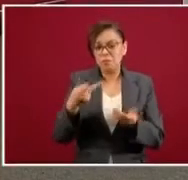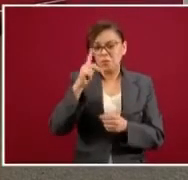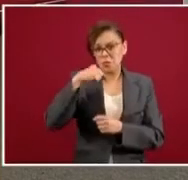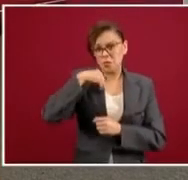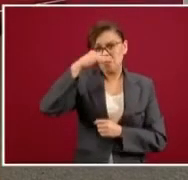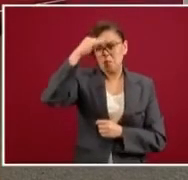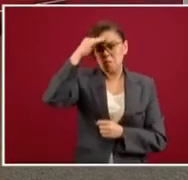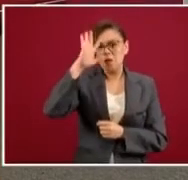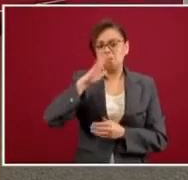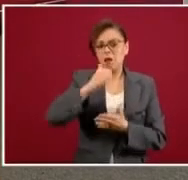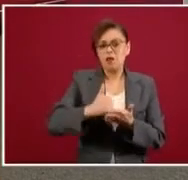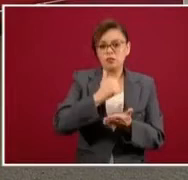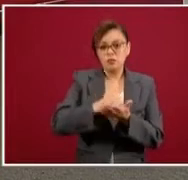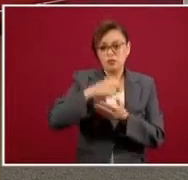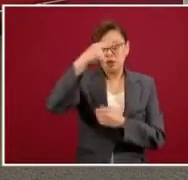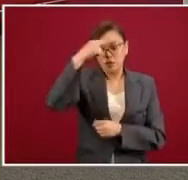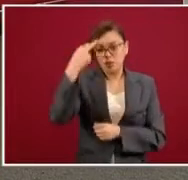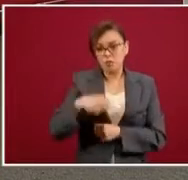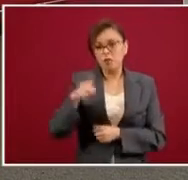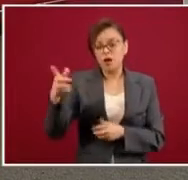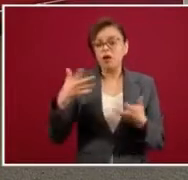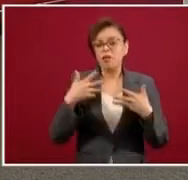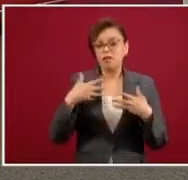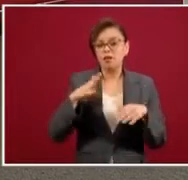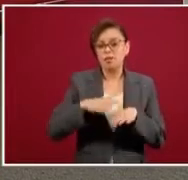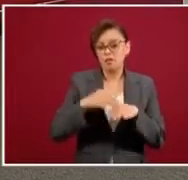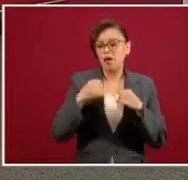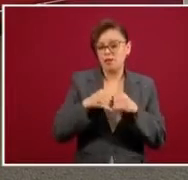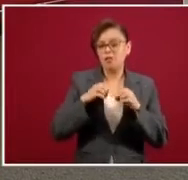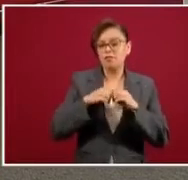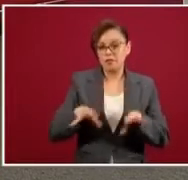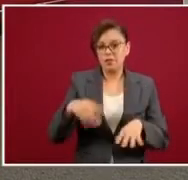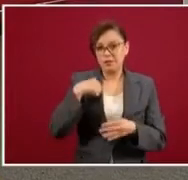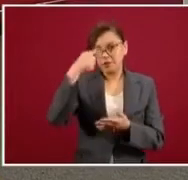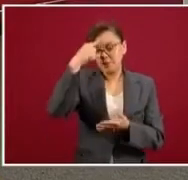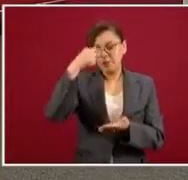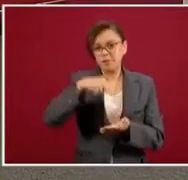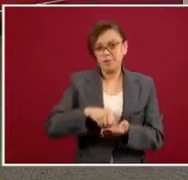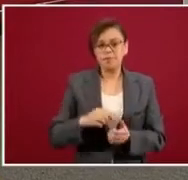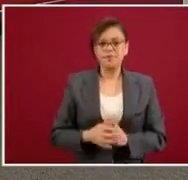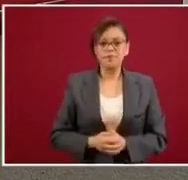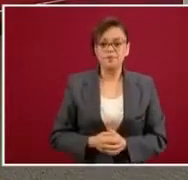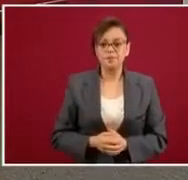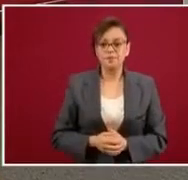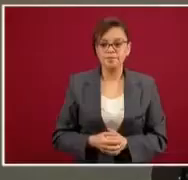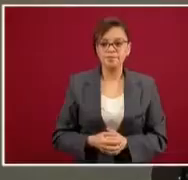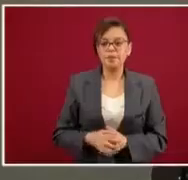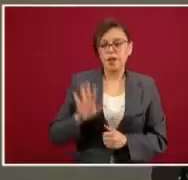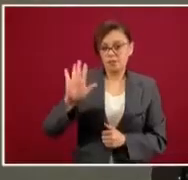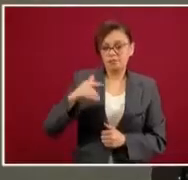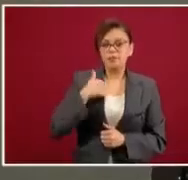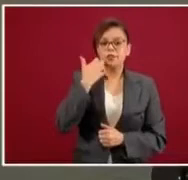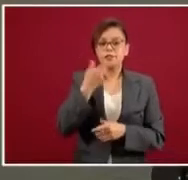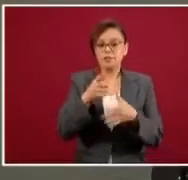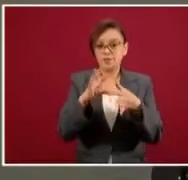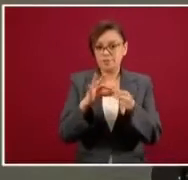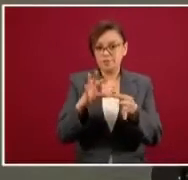sería la Ciudad de México la que pudiera tener más información. Okay. Ahora, también déjeme intervenir aquí para